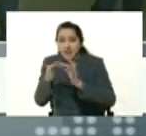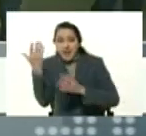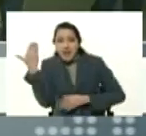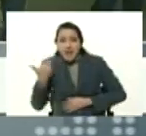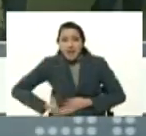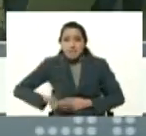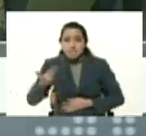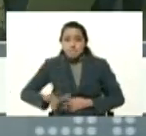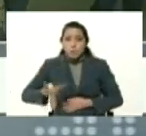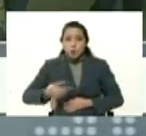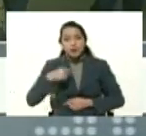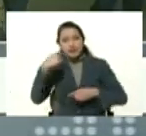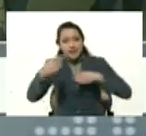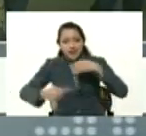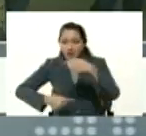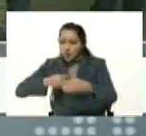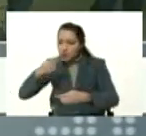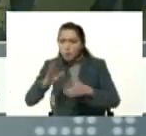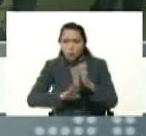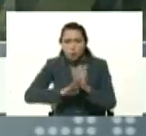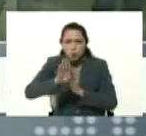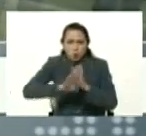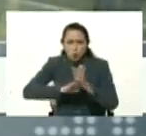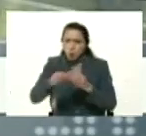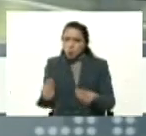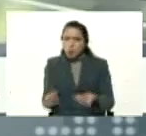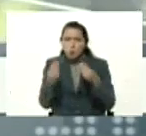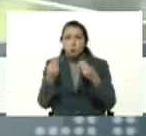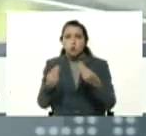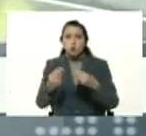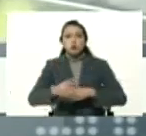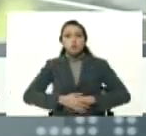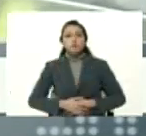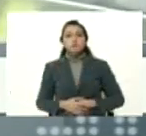que va cada día desarrollándose mucho más.